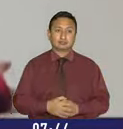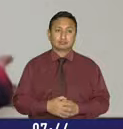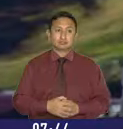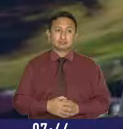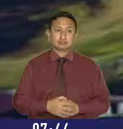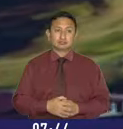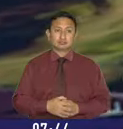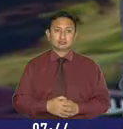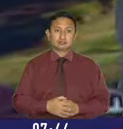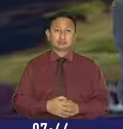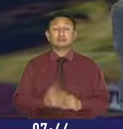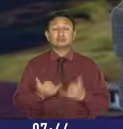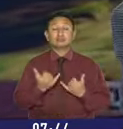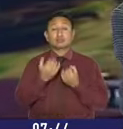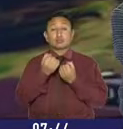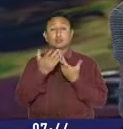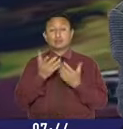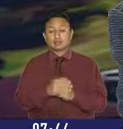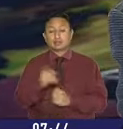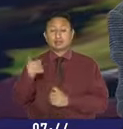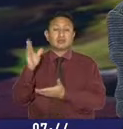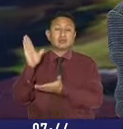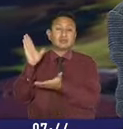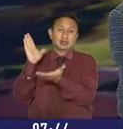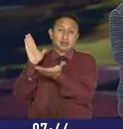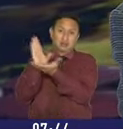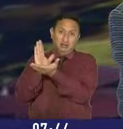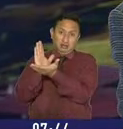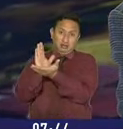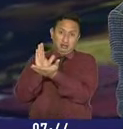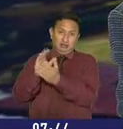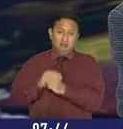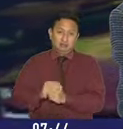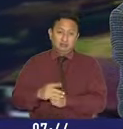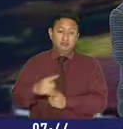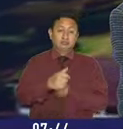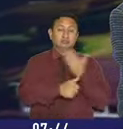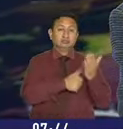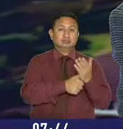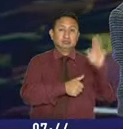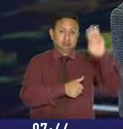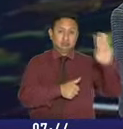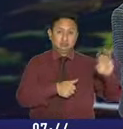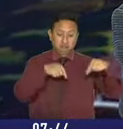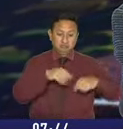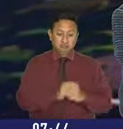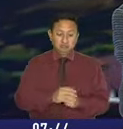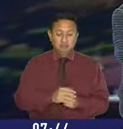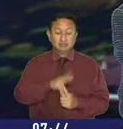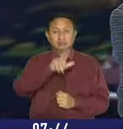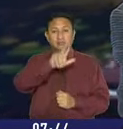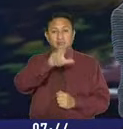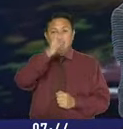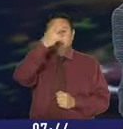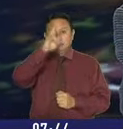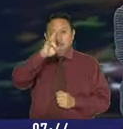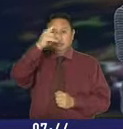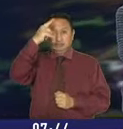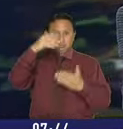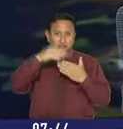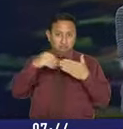Instituto Ecuatoriano de Seguridad Social y el Ministerio de Salud adeudarían 317 millones de dólares a la Asociación y